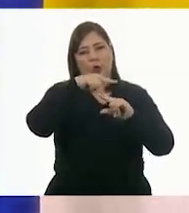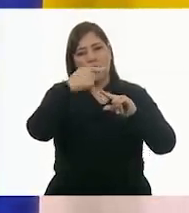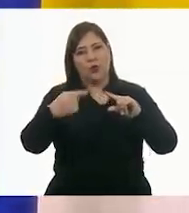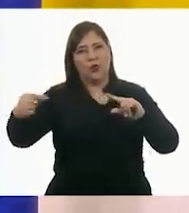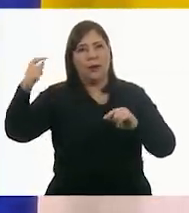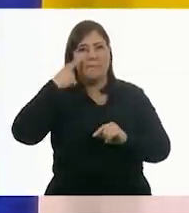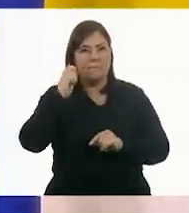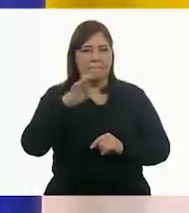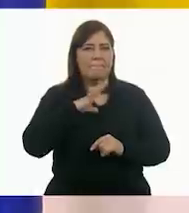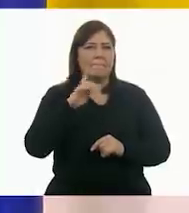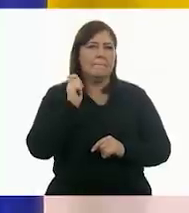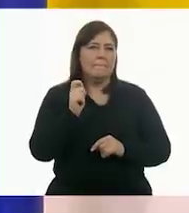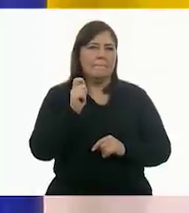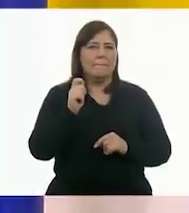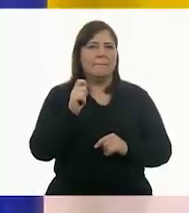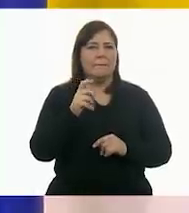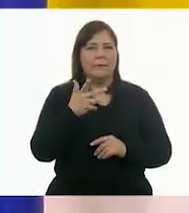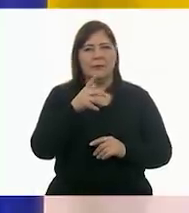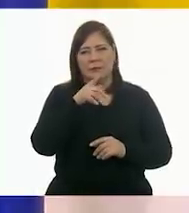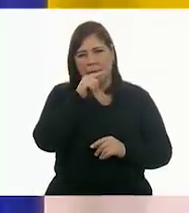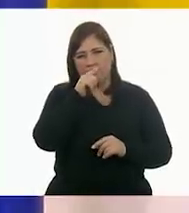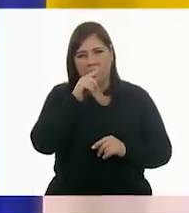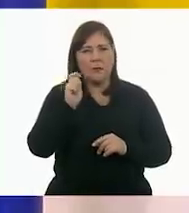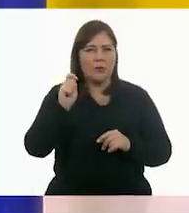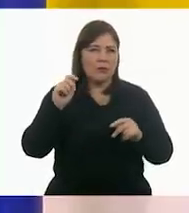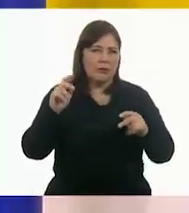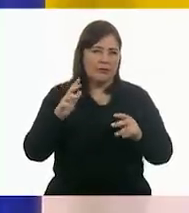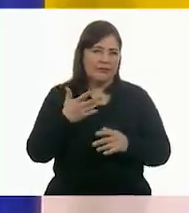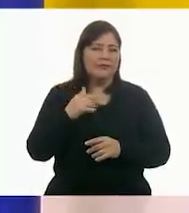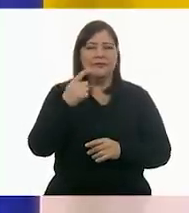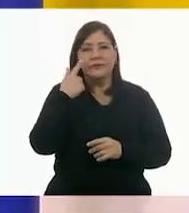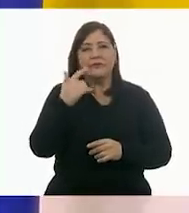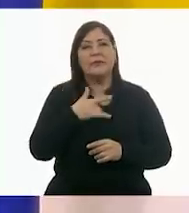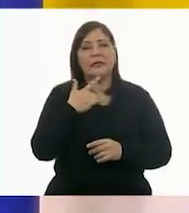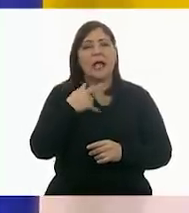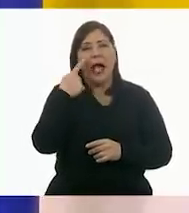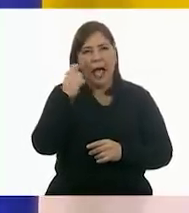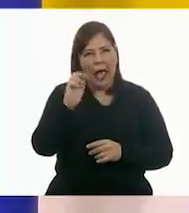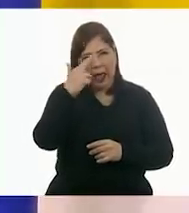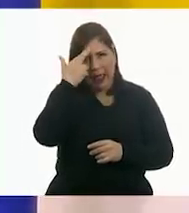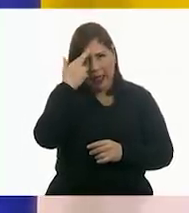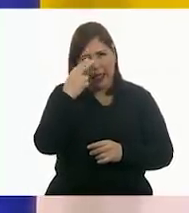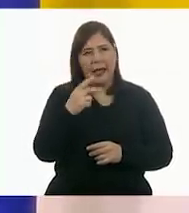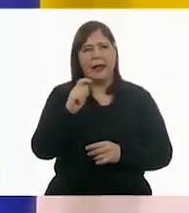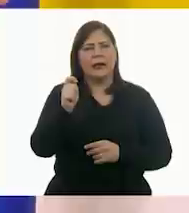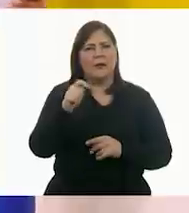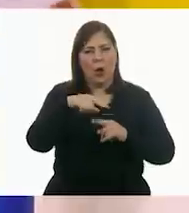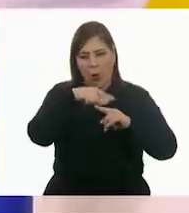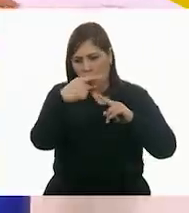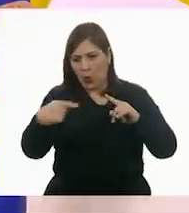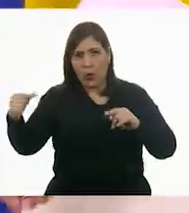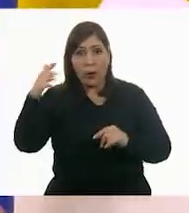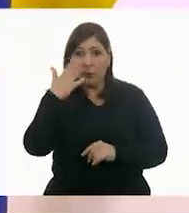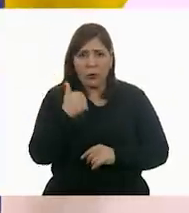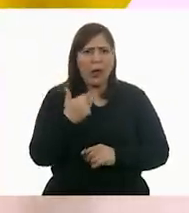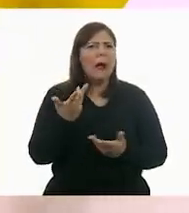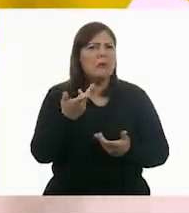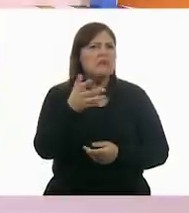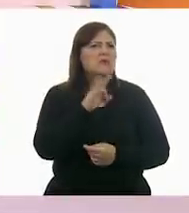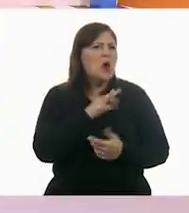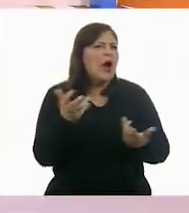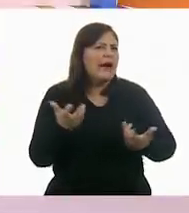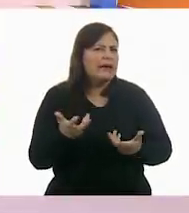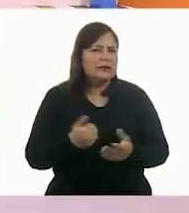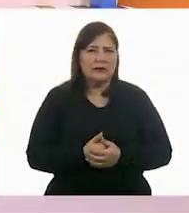¿Te acuerdas la pluma que le regalaron a Matías? Sí. También la puedes, si no tienes una pluma, ¿qué podría ser? Ya